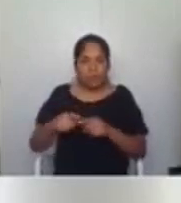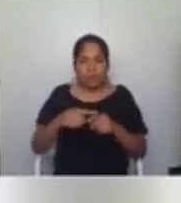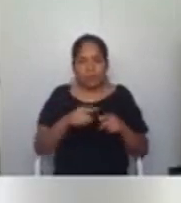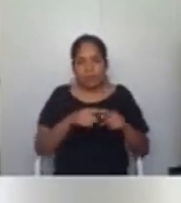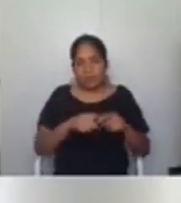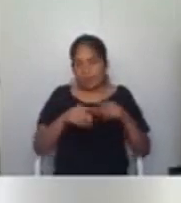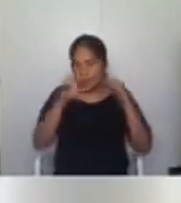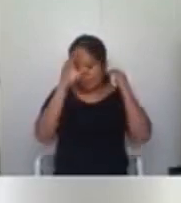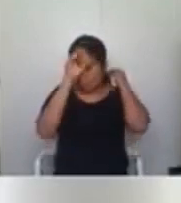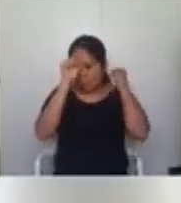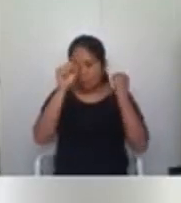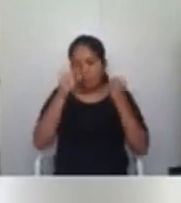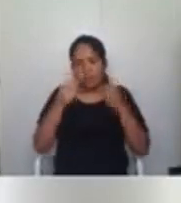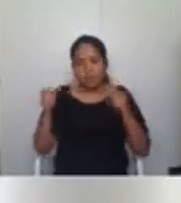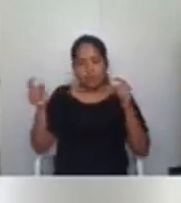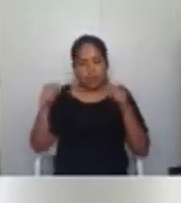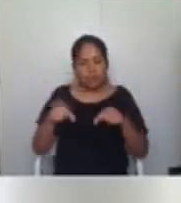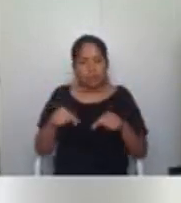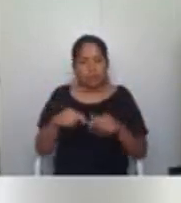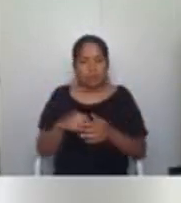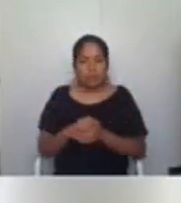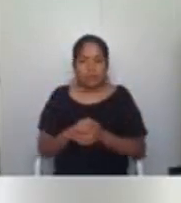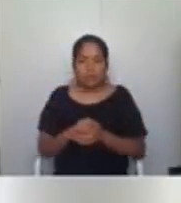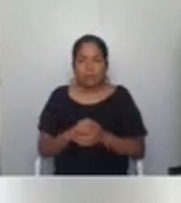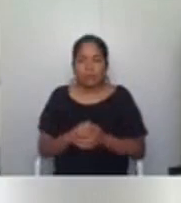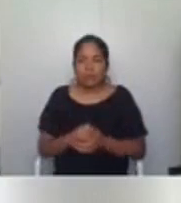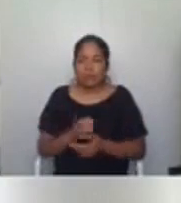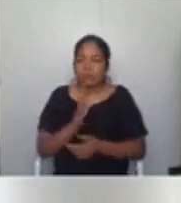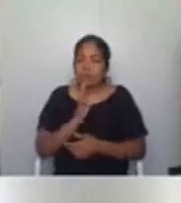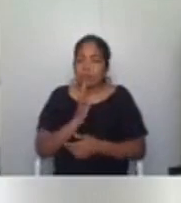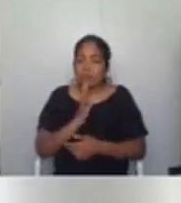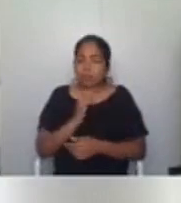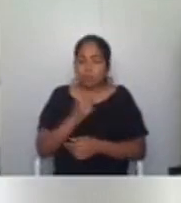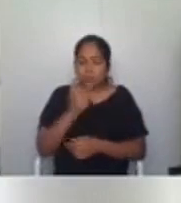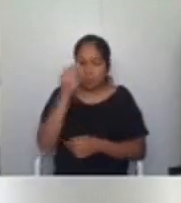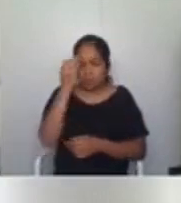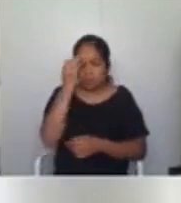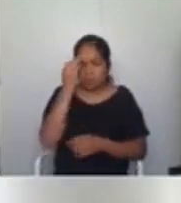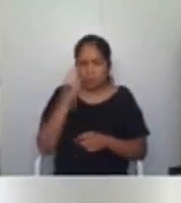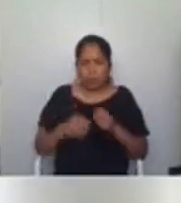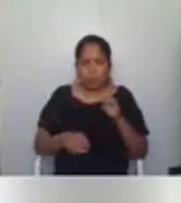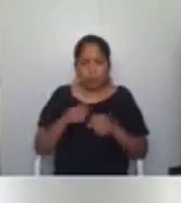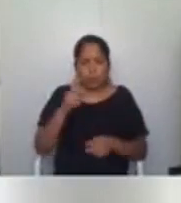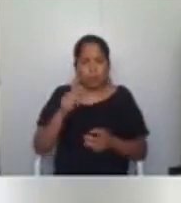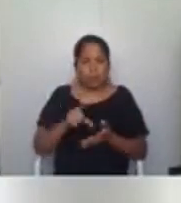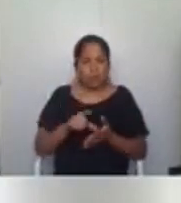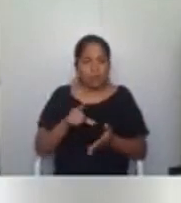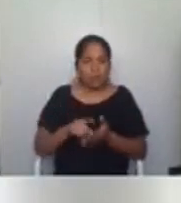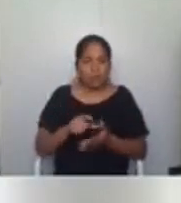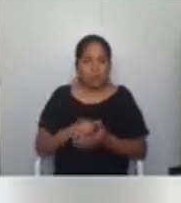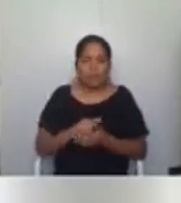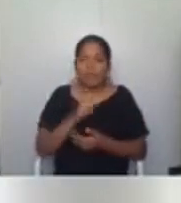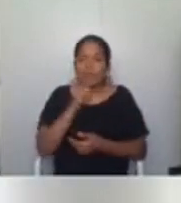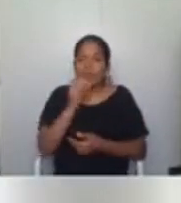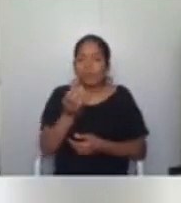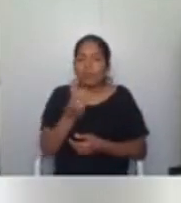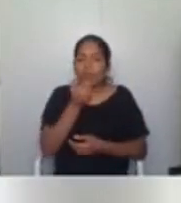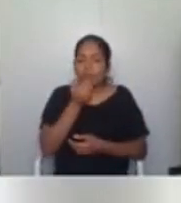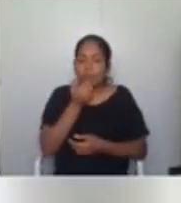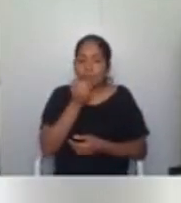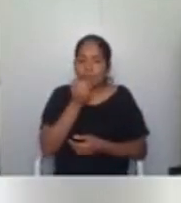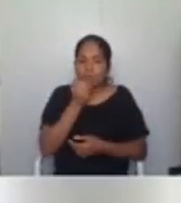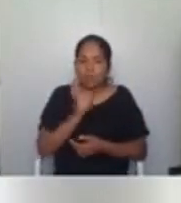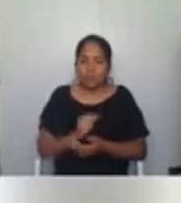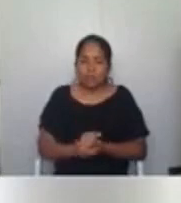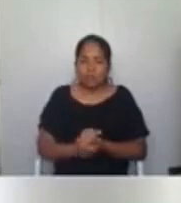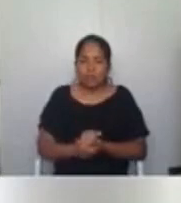que les he mencionado y saben el problema que tenemos en Lima de falta de alimento. Hay